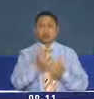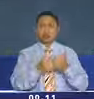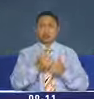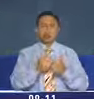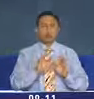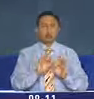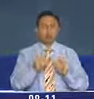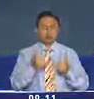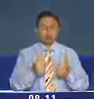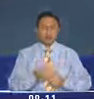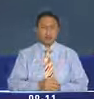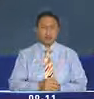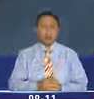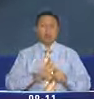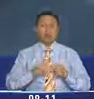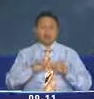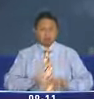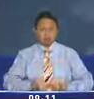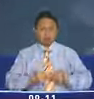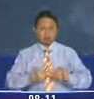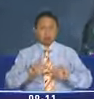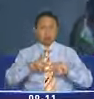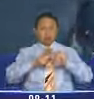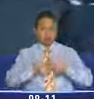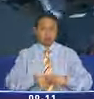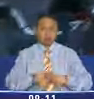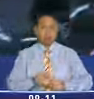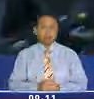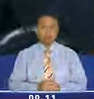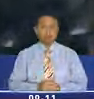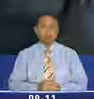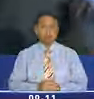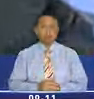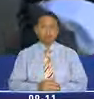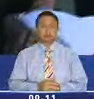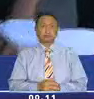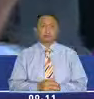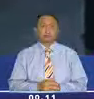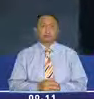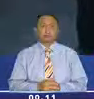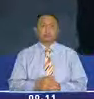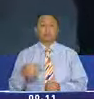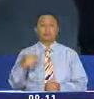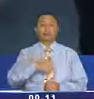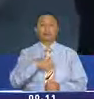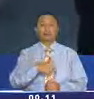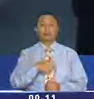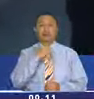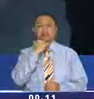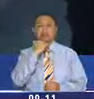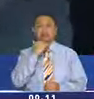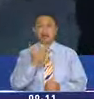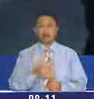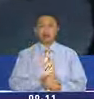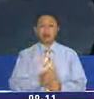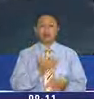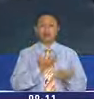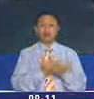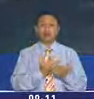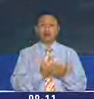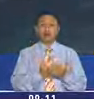tipo de resultado, pero nos encontramos con este tipo de registros para poder tratar de despojar de algún tipo de evidencia,